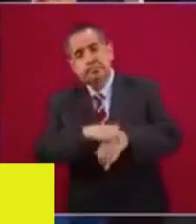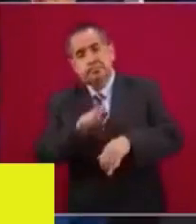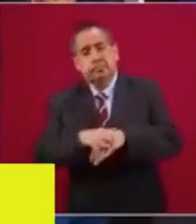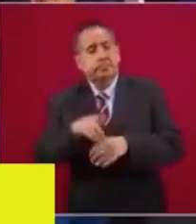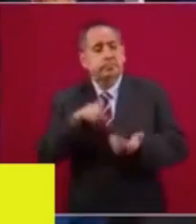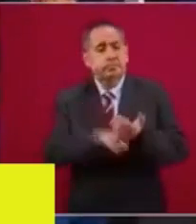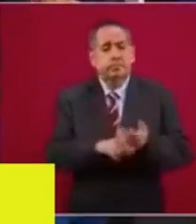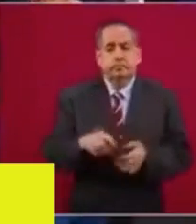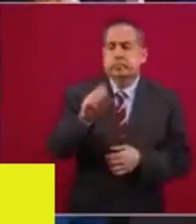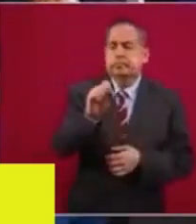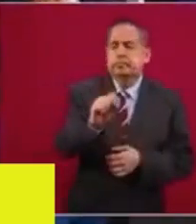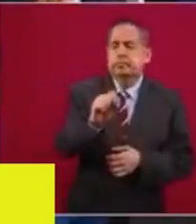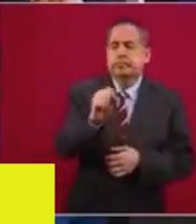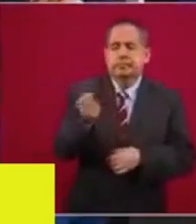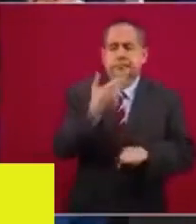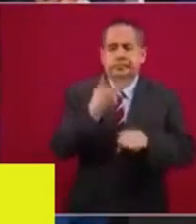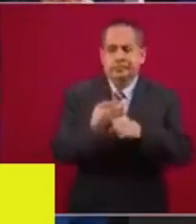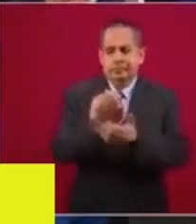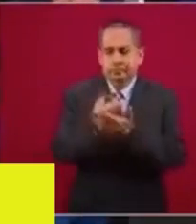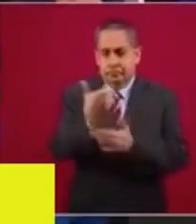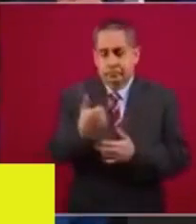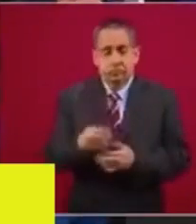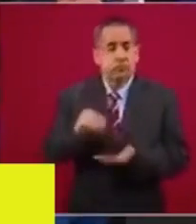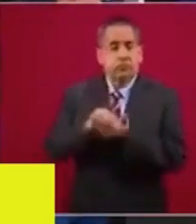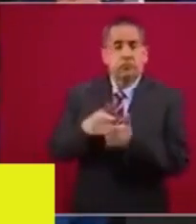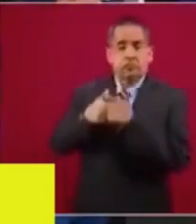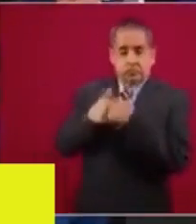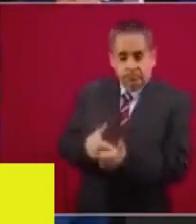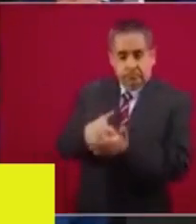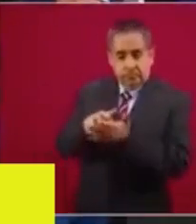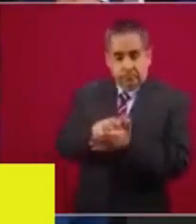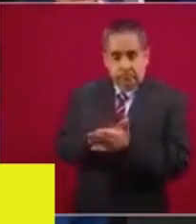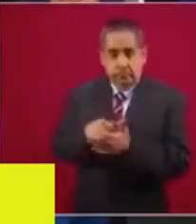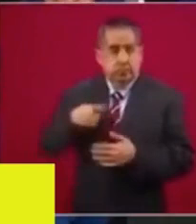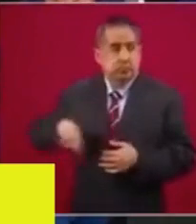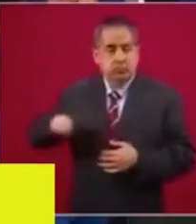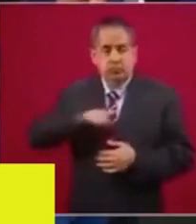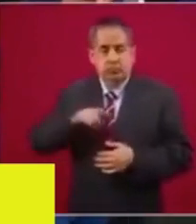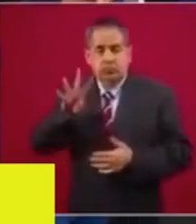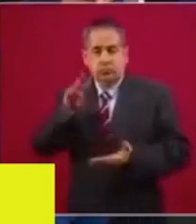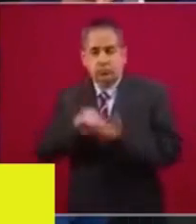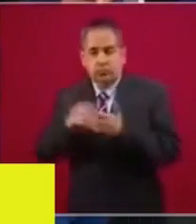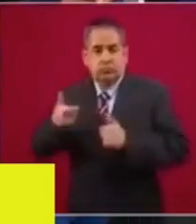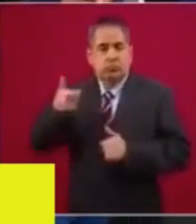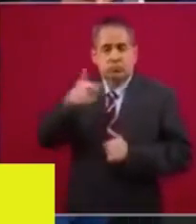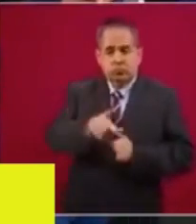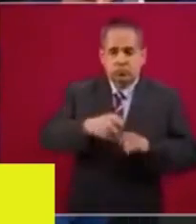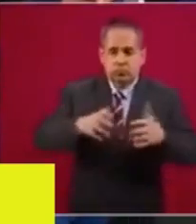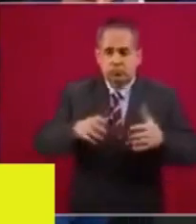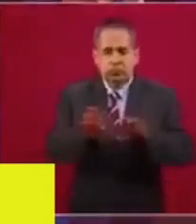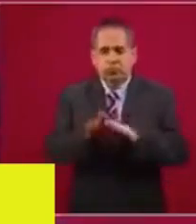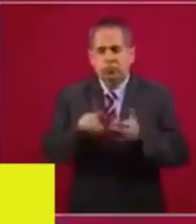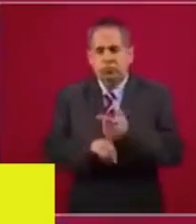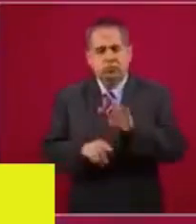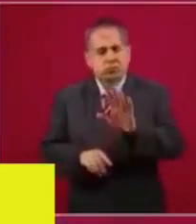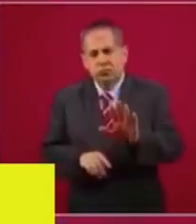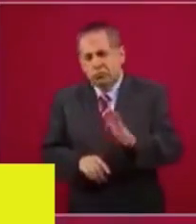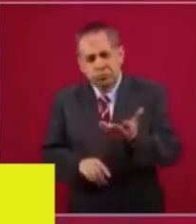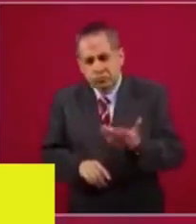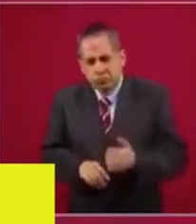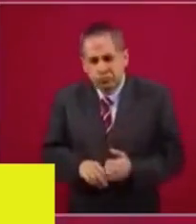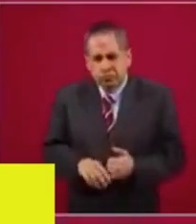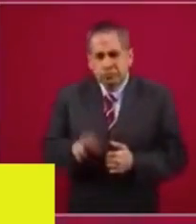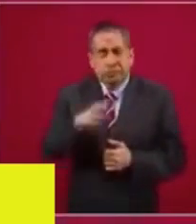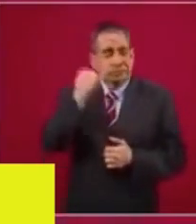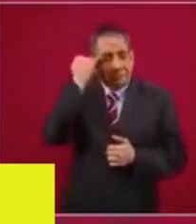Secretaría de Economía sería: la austeridad sigue, pero ustedes no van a poner sus 4,000 pesos para mantener el equipo. No, pero ¿cómo? Imagínense,